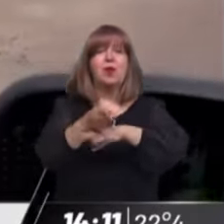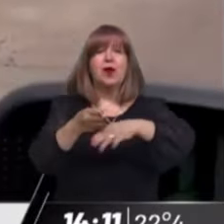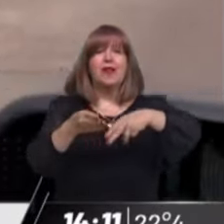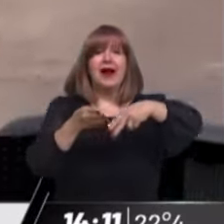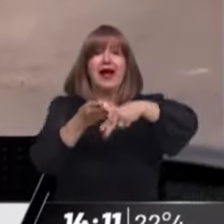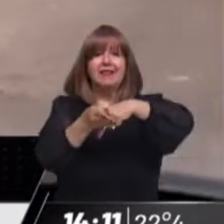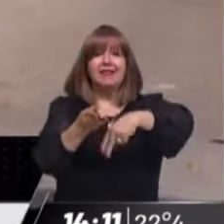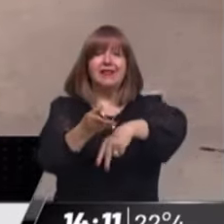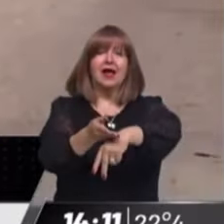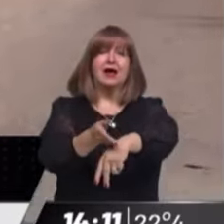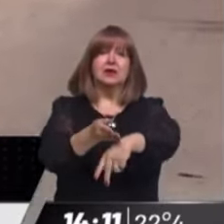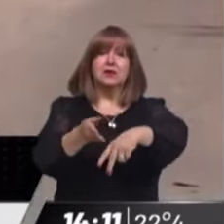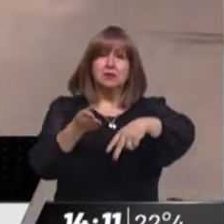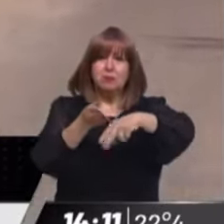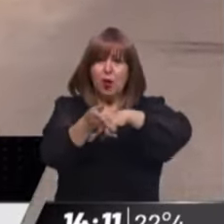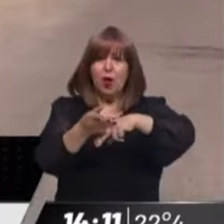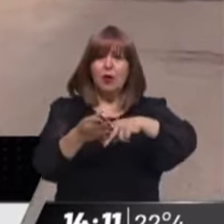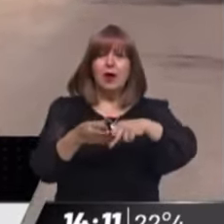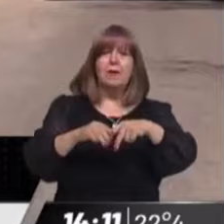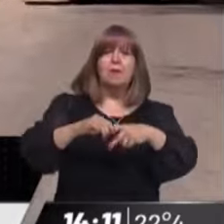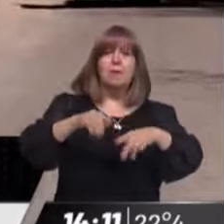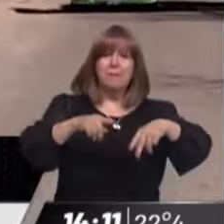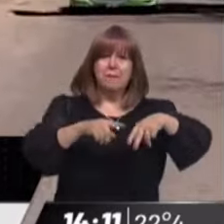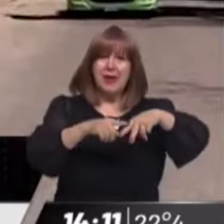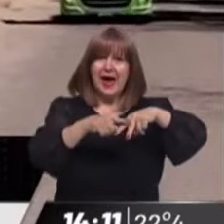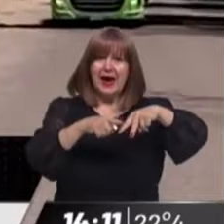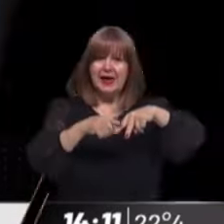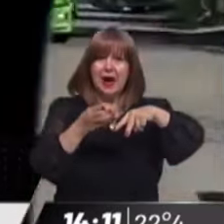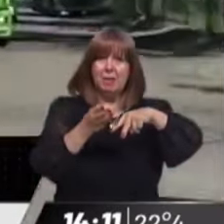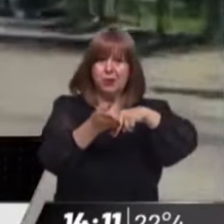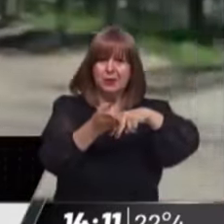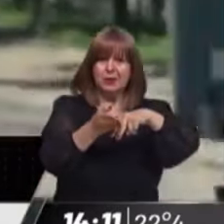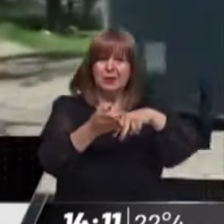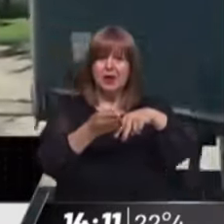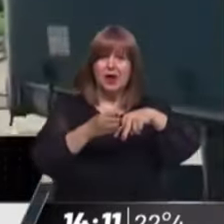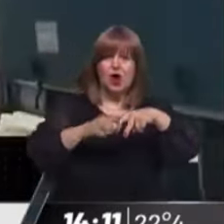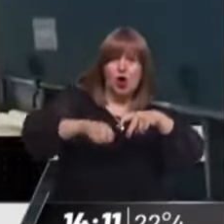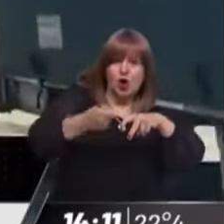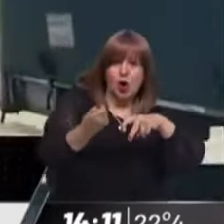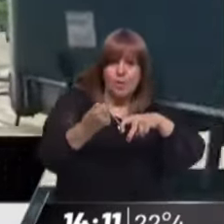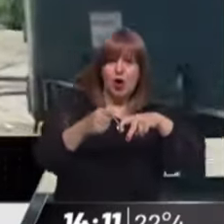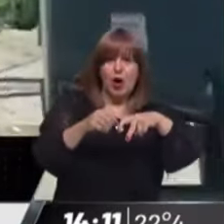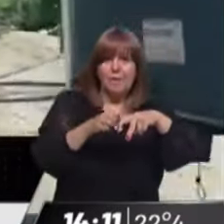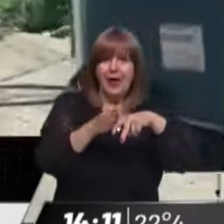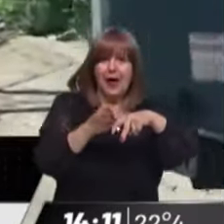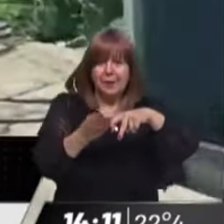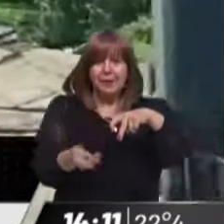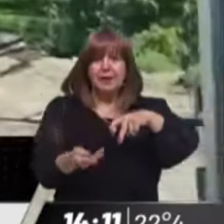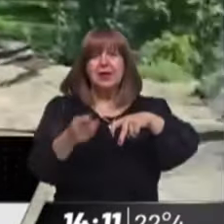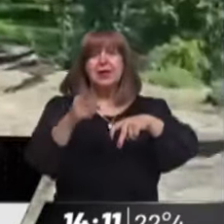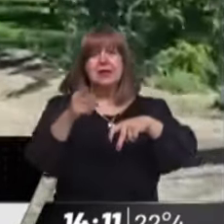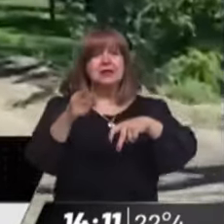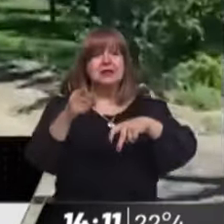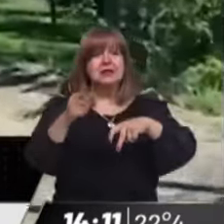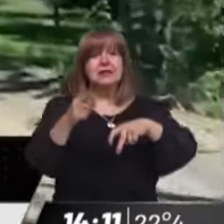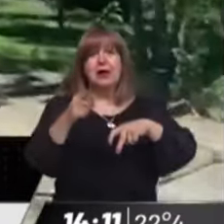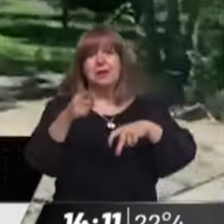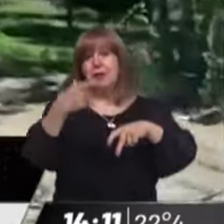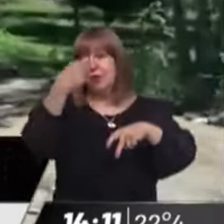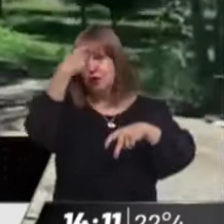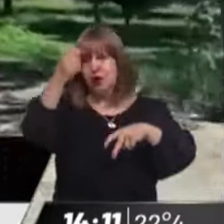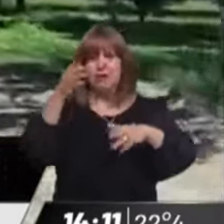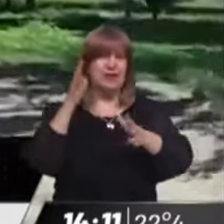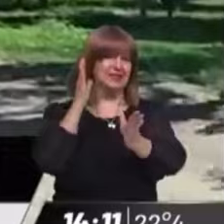pruebas, derivó en la detención del conductor, que fue atrapado en una estación de servicio de Luján, presuntamente mientras preparaba